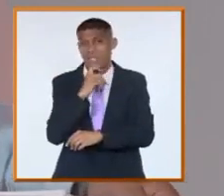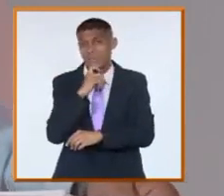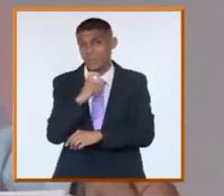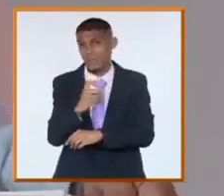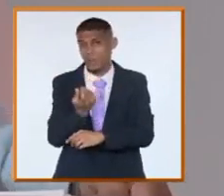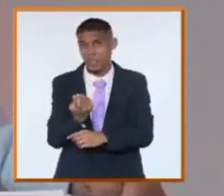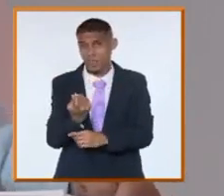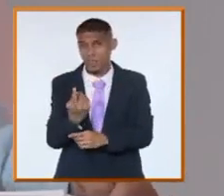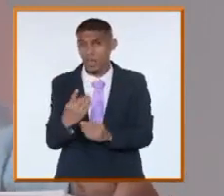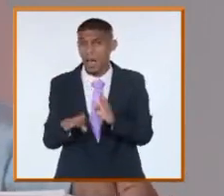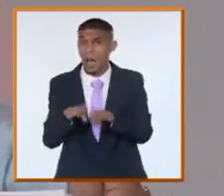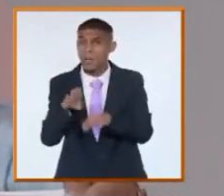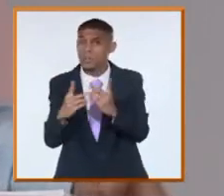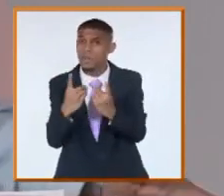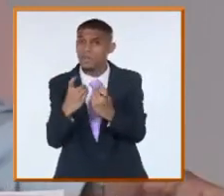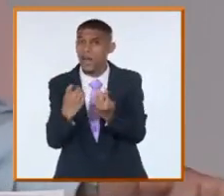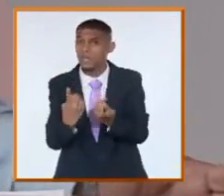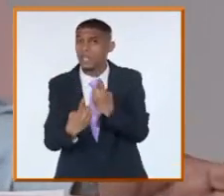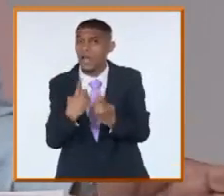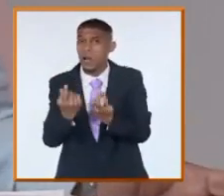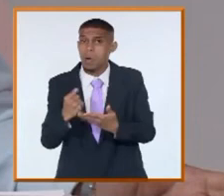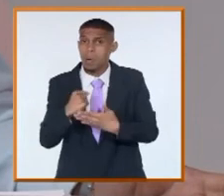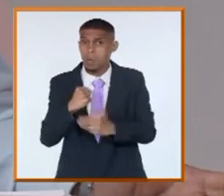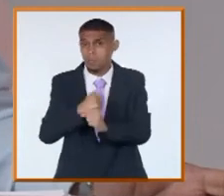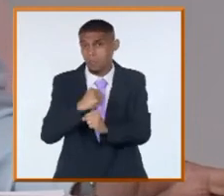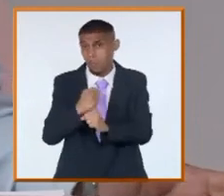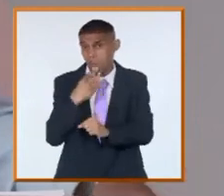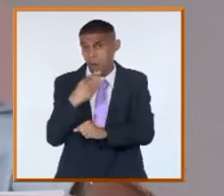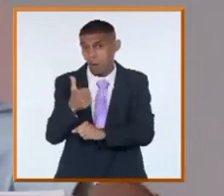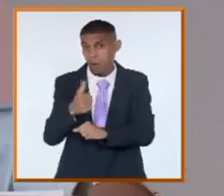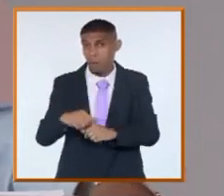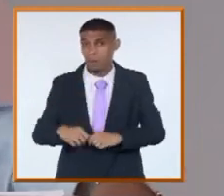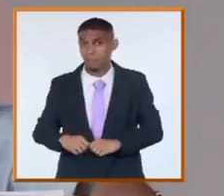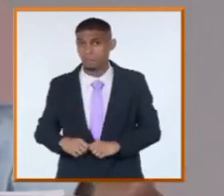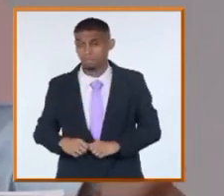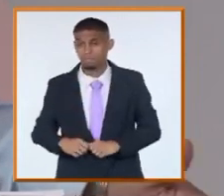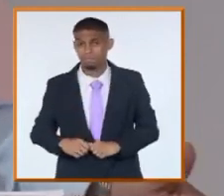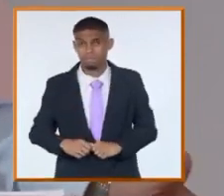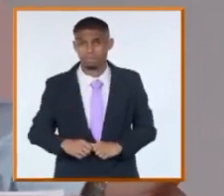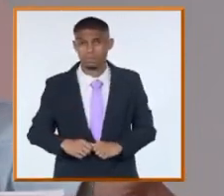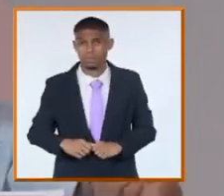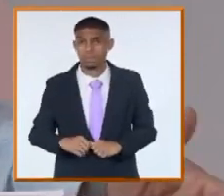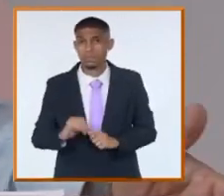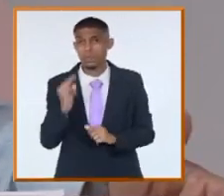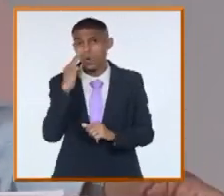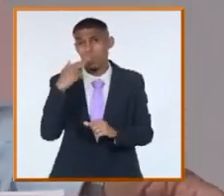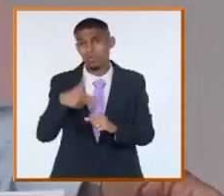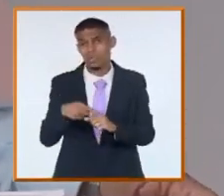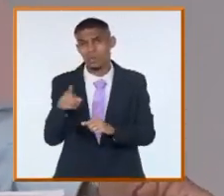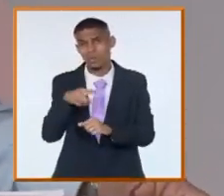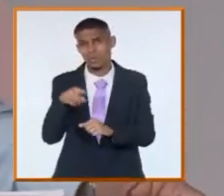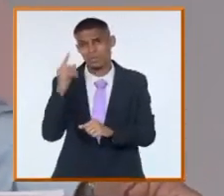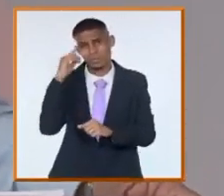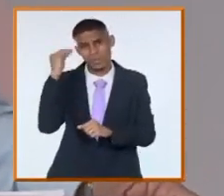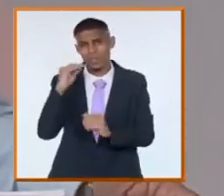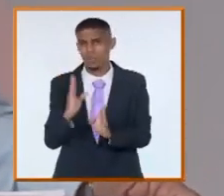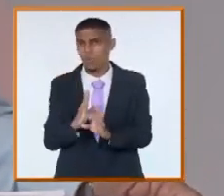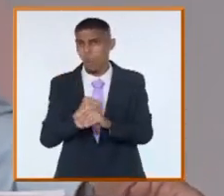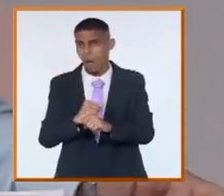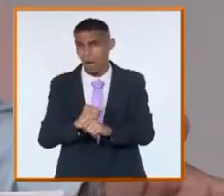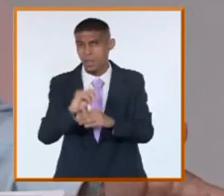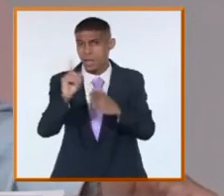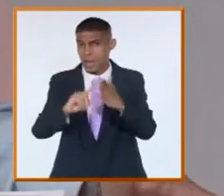recursos en ocasiones nos ha faltado determinado combustible la energía y